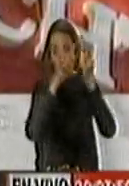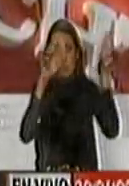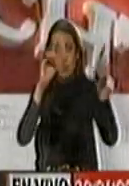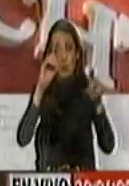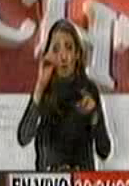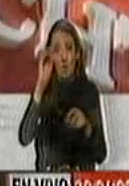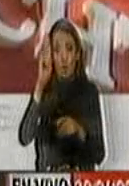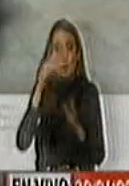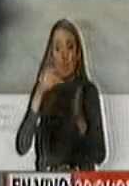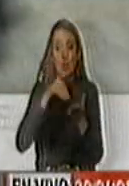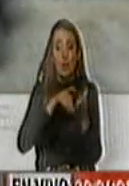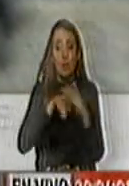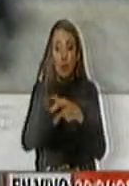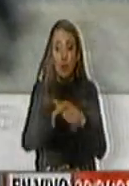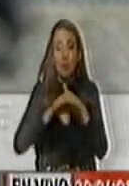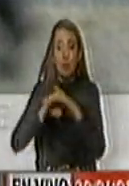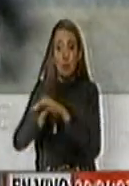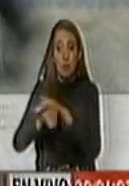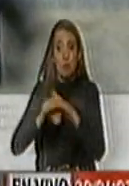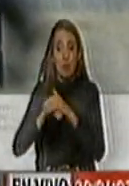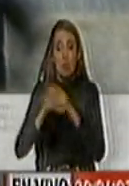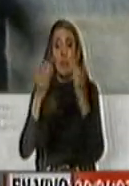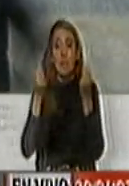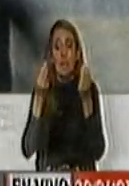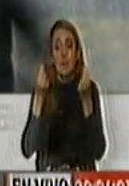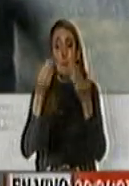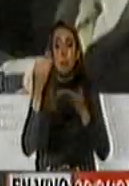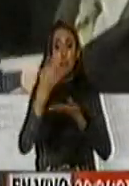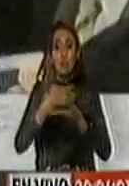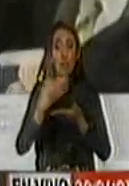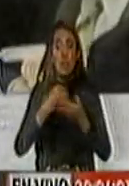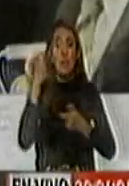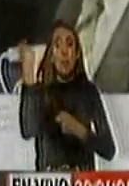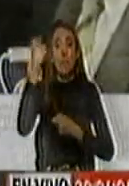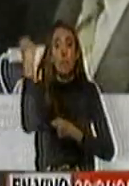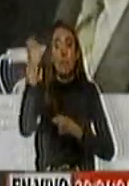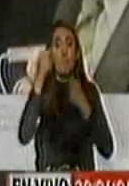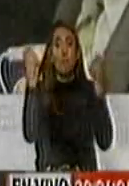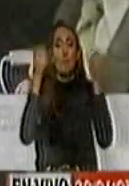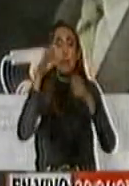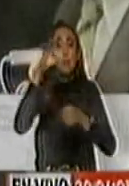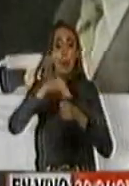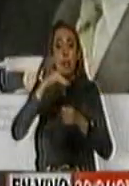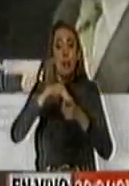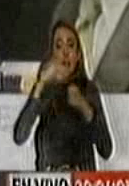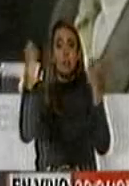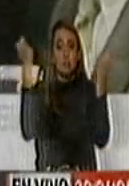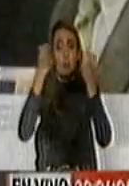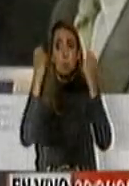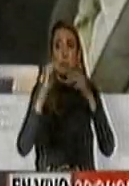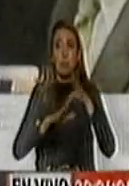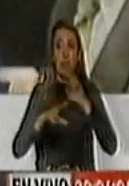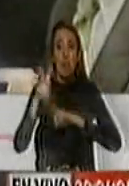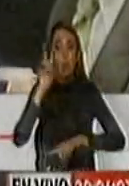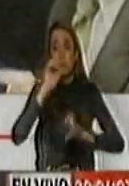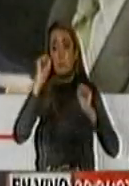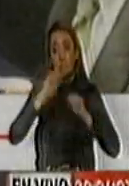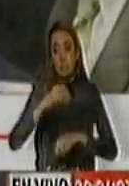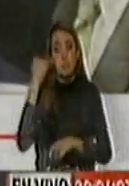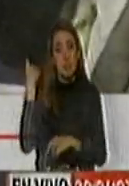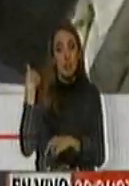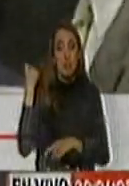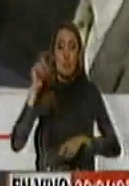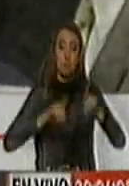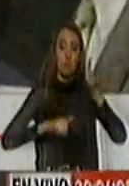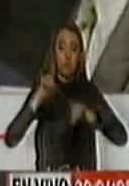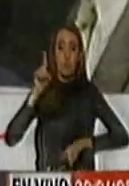de sobornos para campañas electorales a través de un cruce de facturas. Existen demasiadas líneas, demasiados vectores para identificar varios